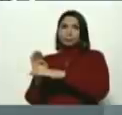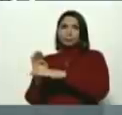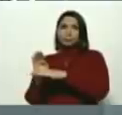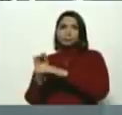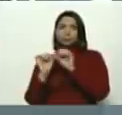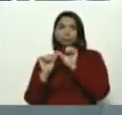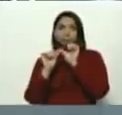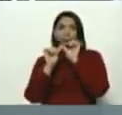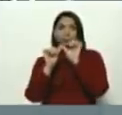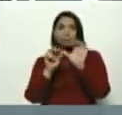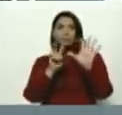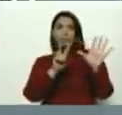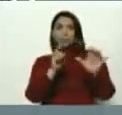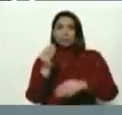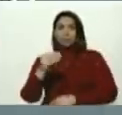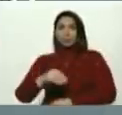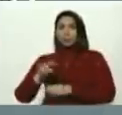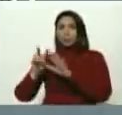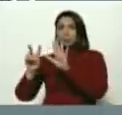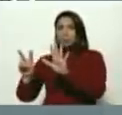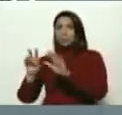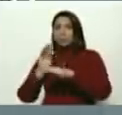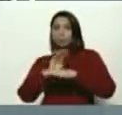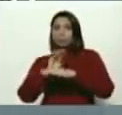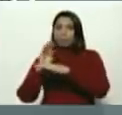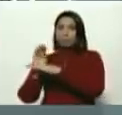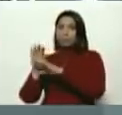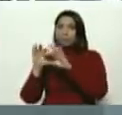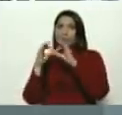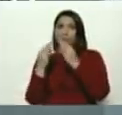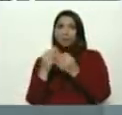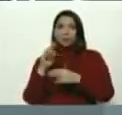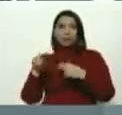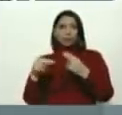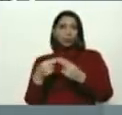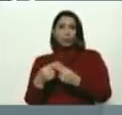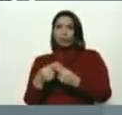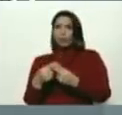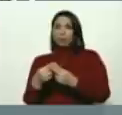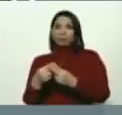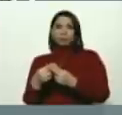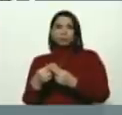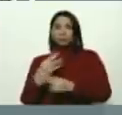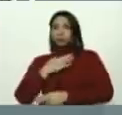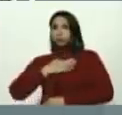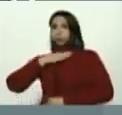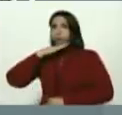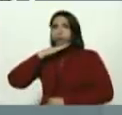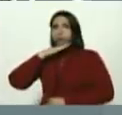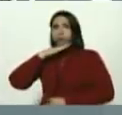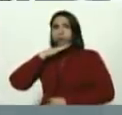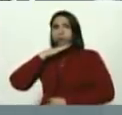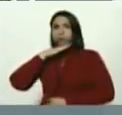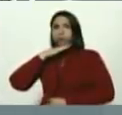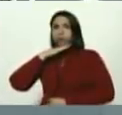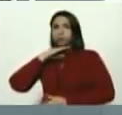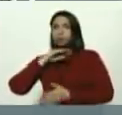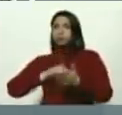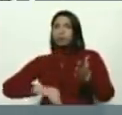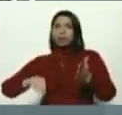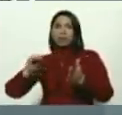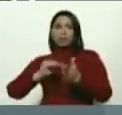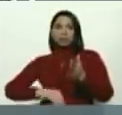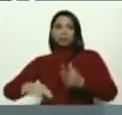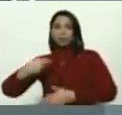el 7+7, cuidar la familia. Nunca será suficiente. Las veces que